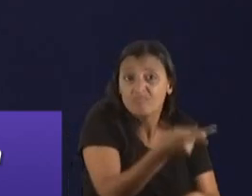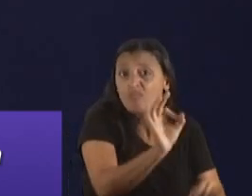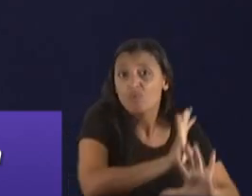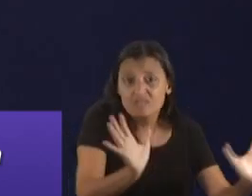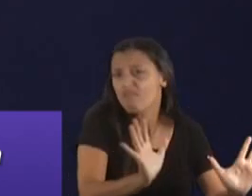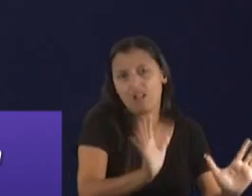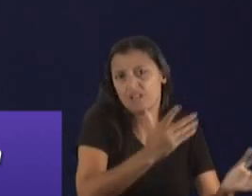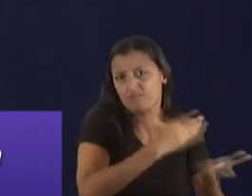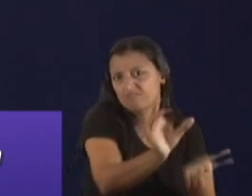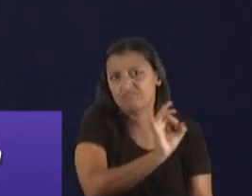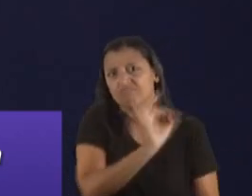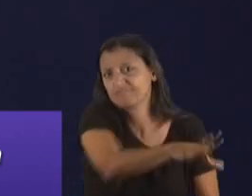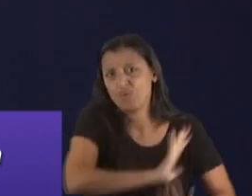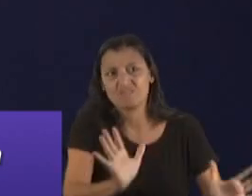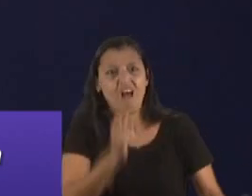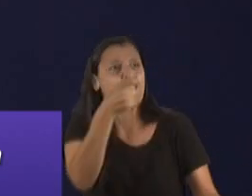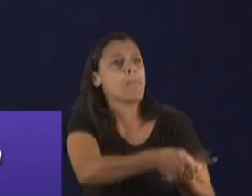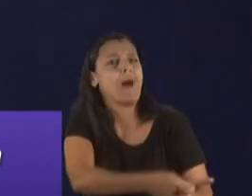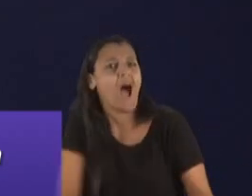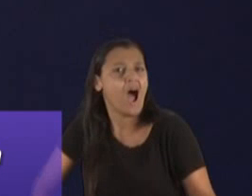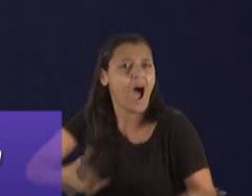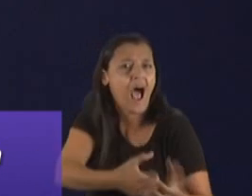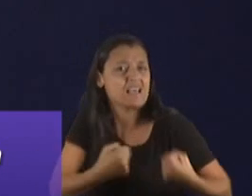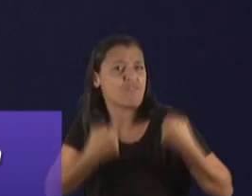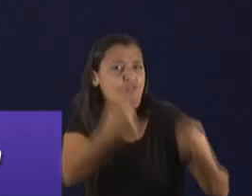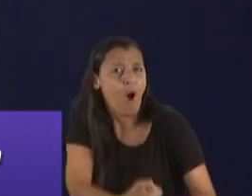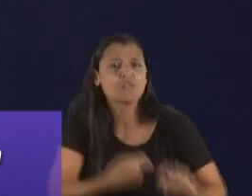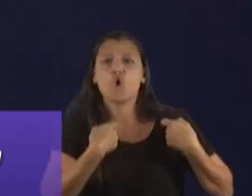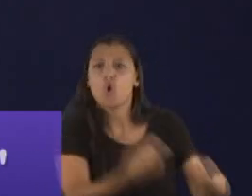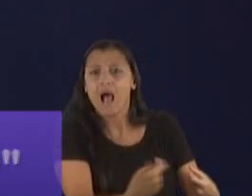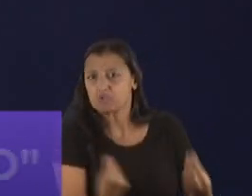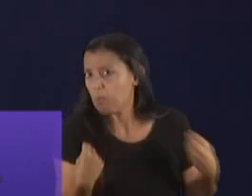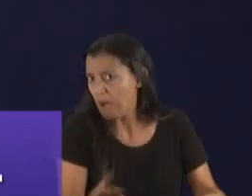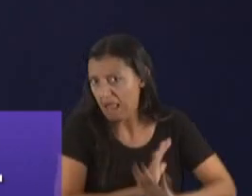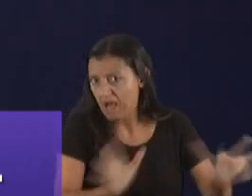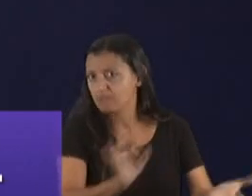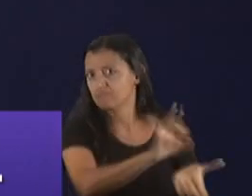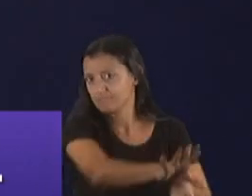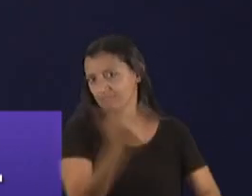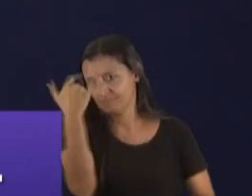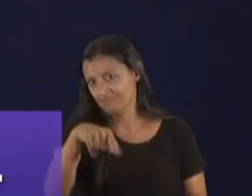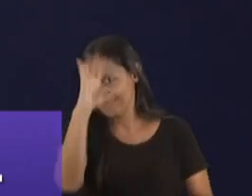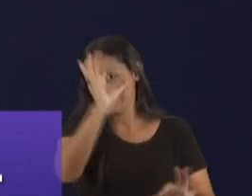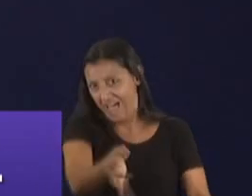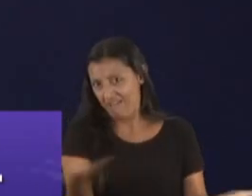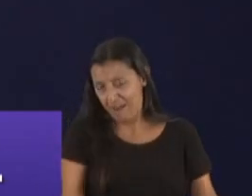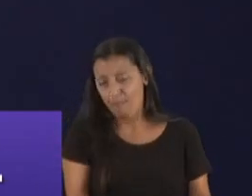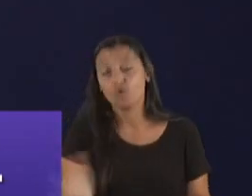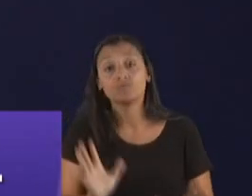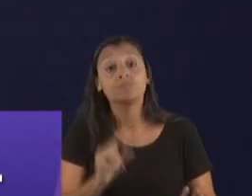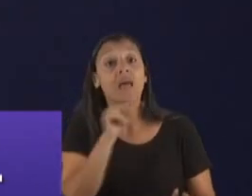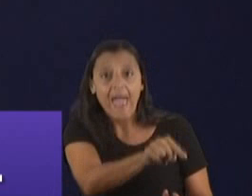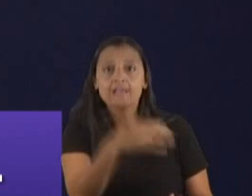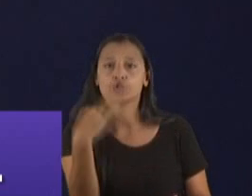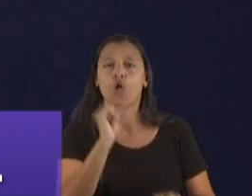sueldo con el sacrificio que hace trabajando para pagar en parte los impuestos. Así que eso será un tema que iremos